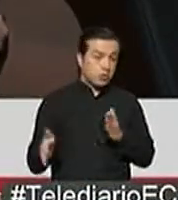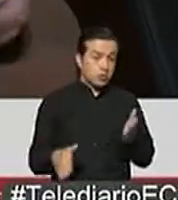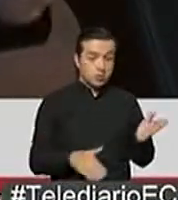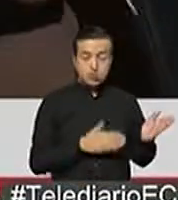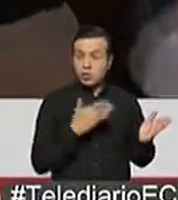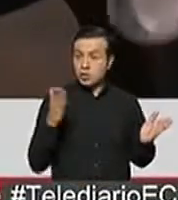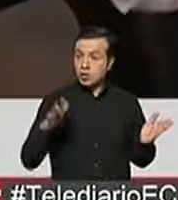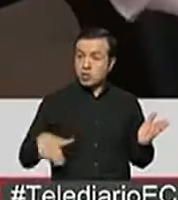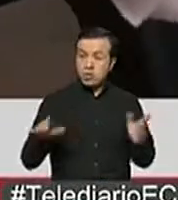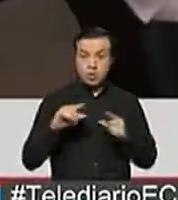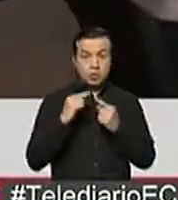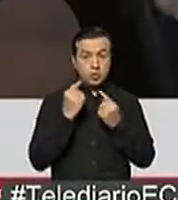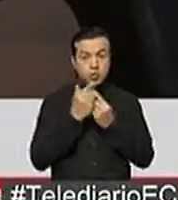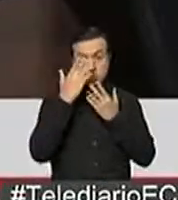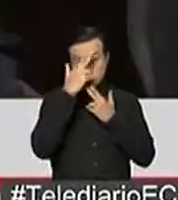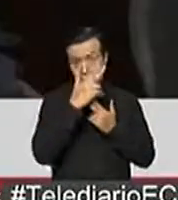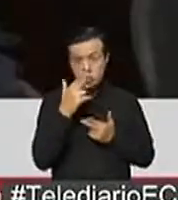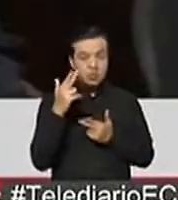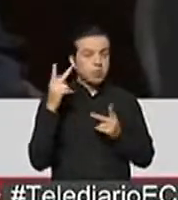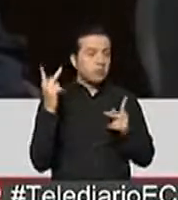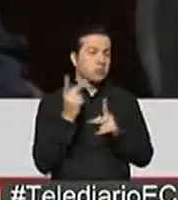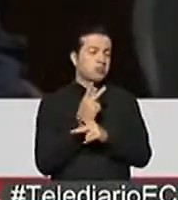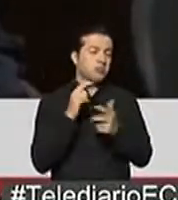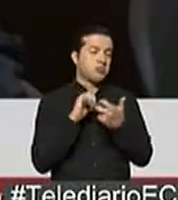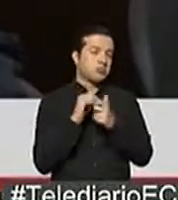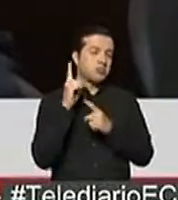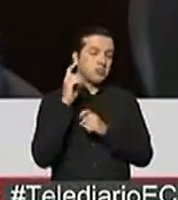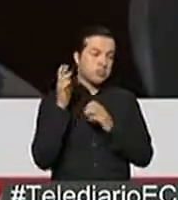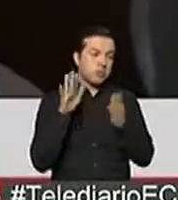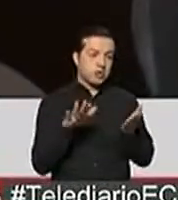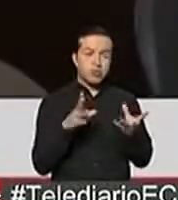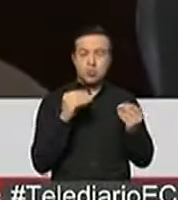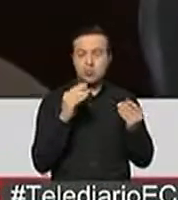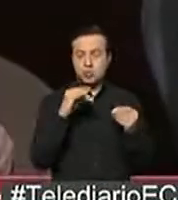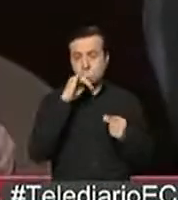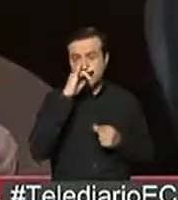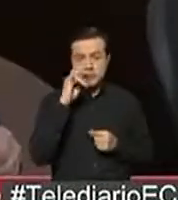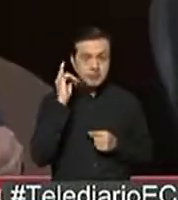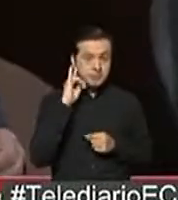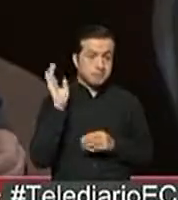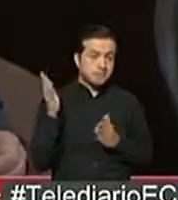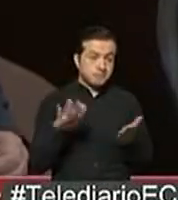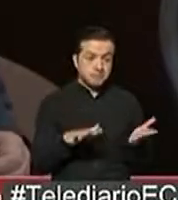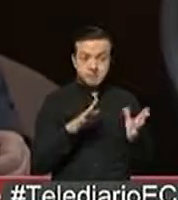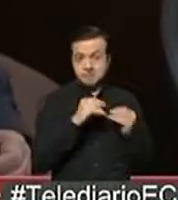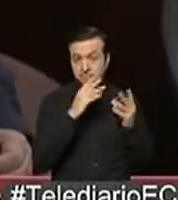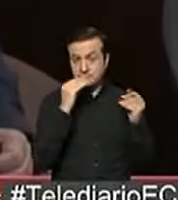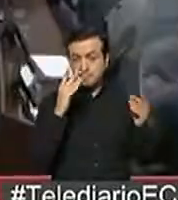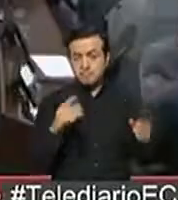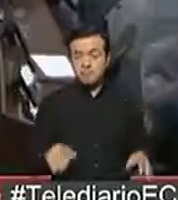guerrilla de las FARC, fue en realidad una matanza que se cobró la vida de varios menores de edad.